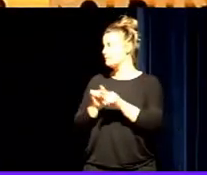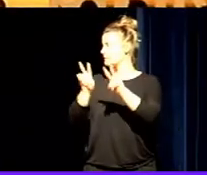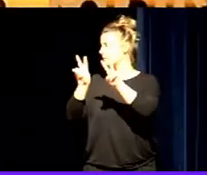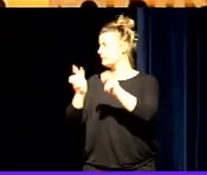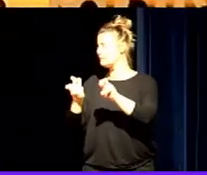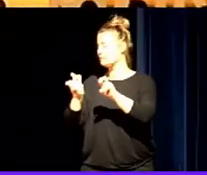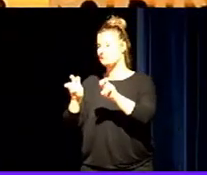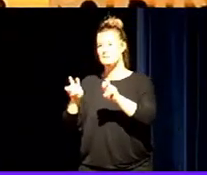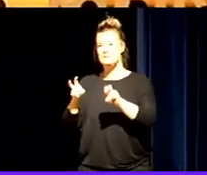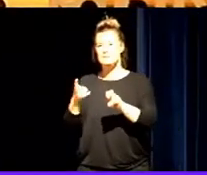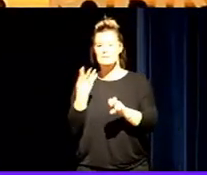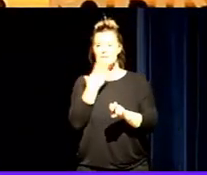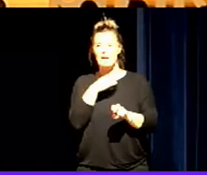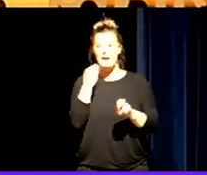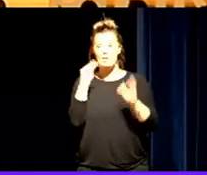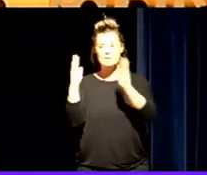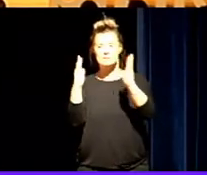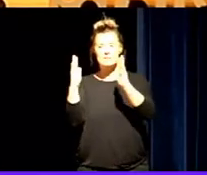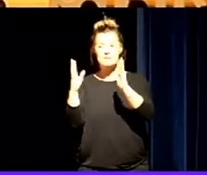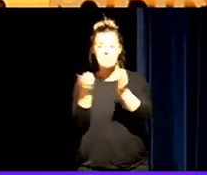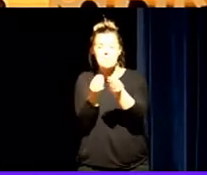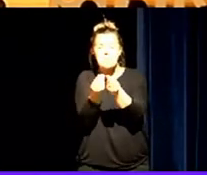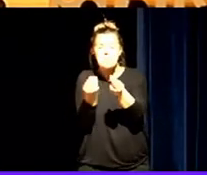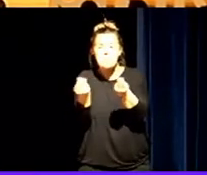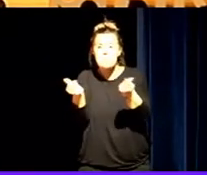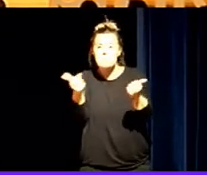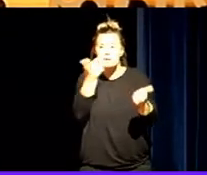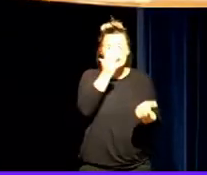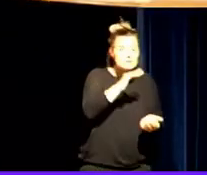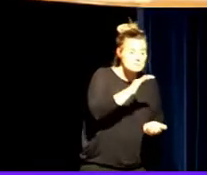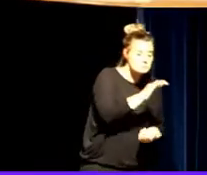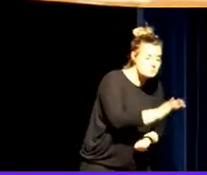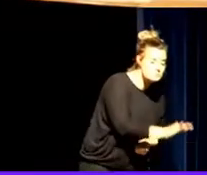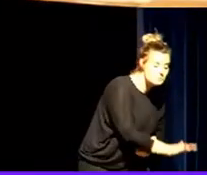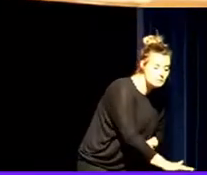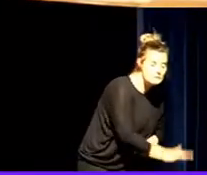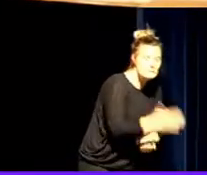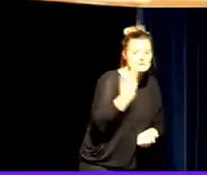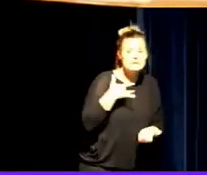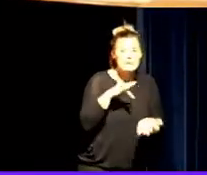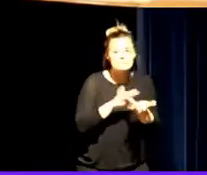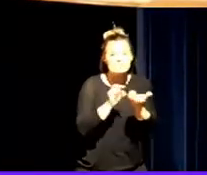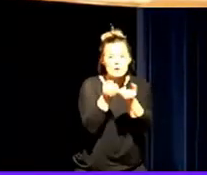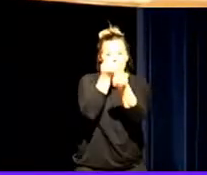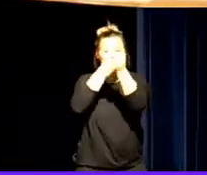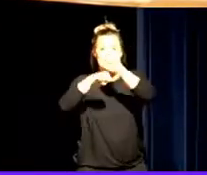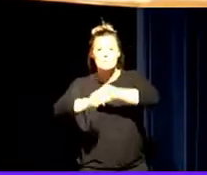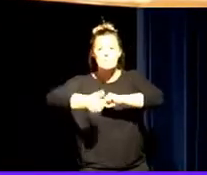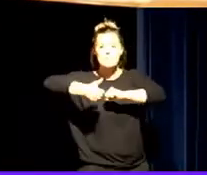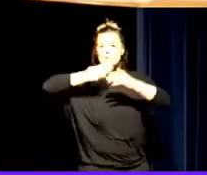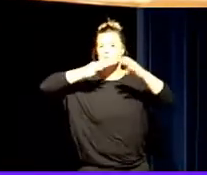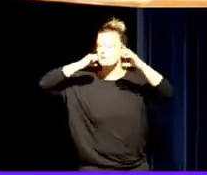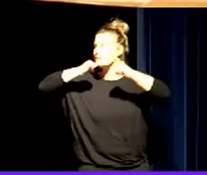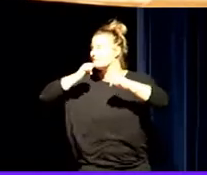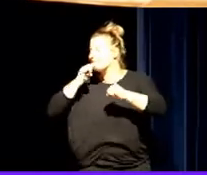la adolescencia. Cada vez los niños y las niñas más chiquitos tienen comportamientos adultos.